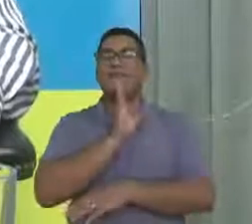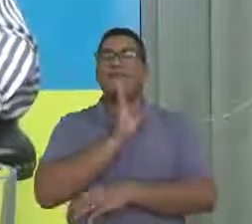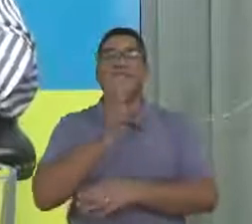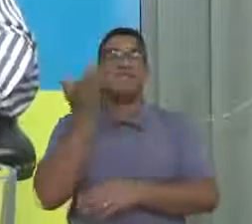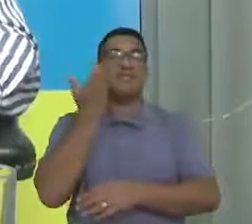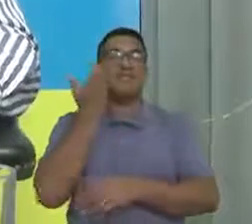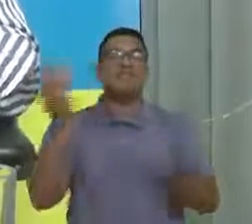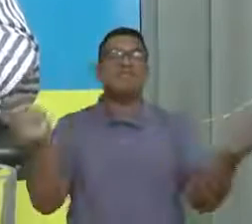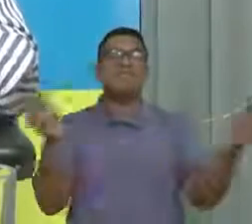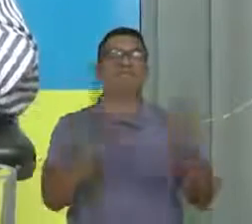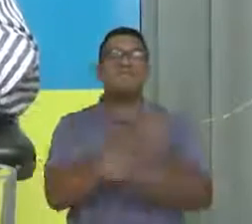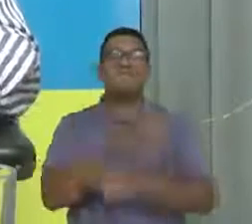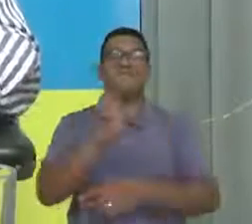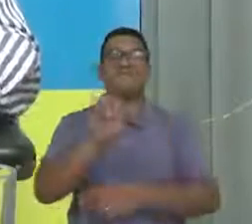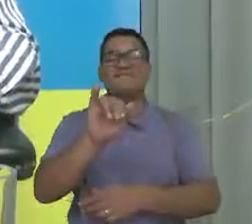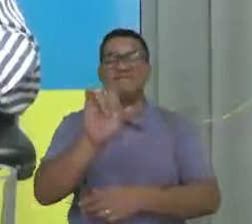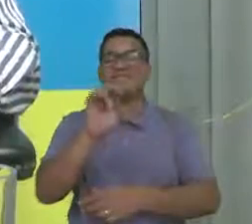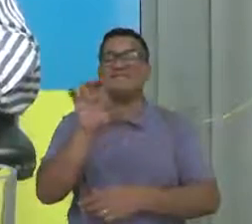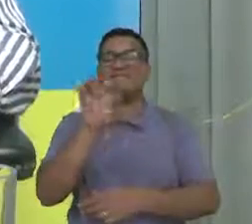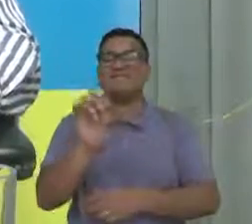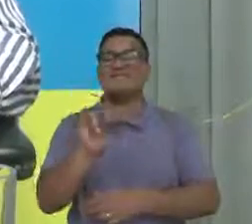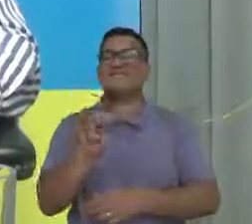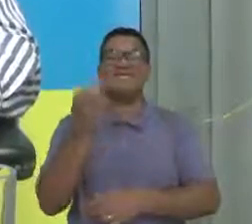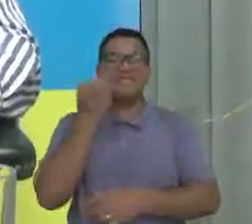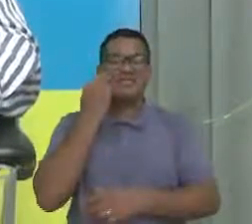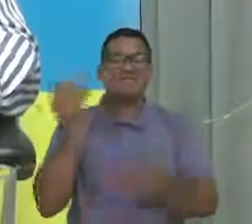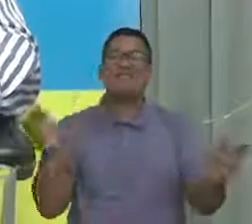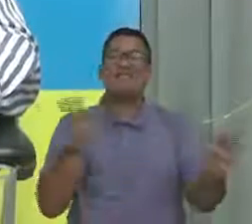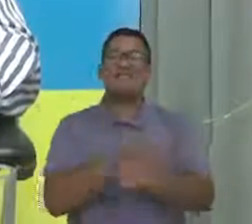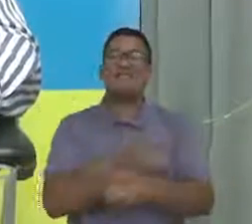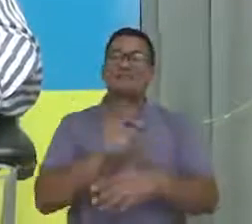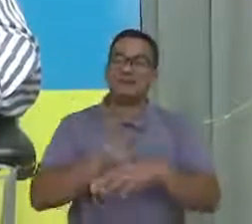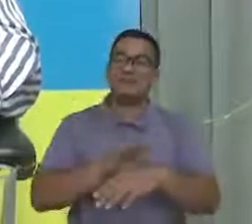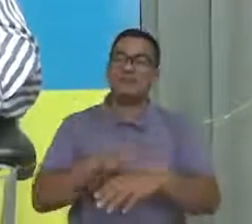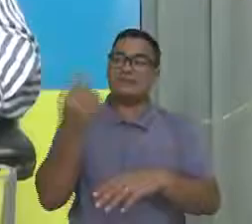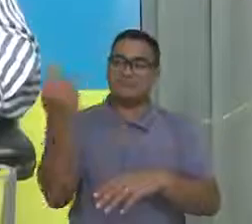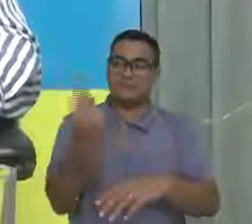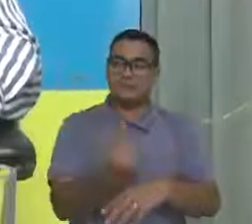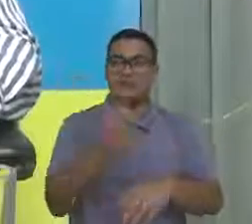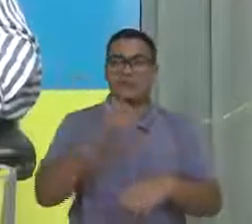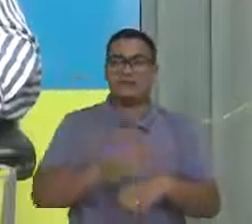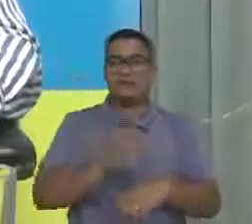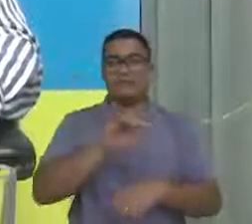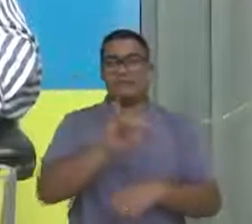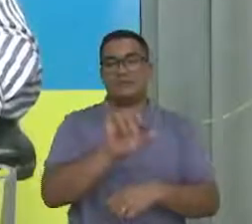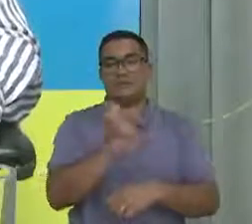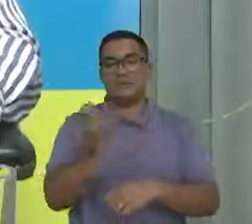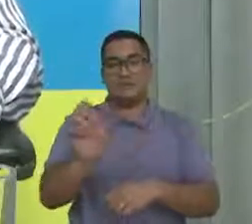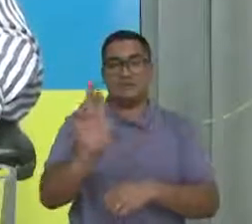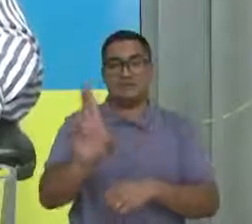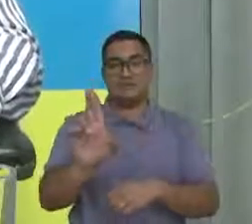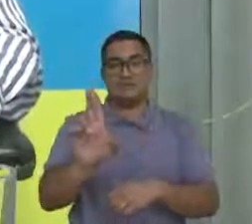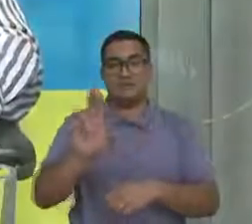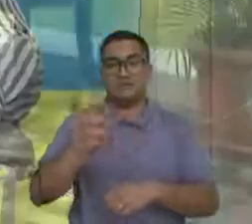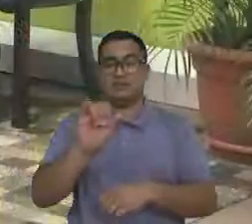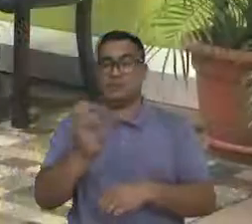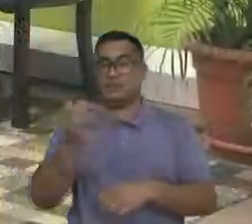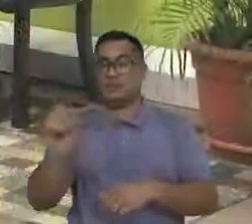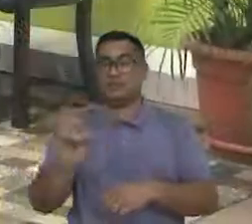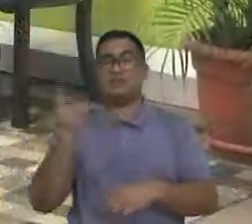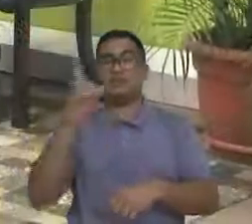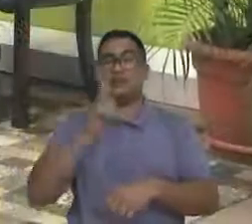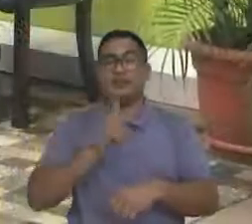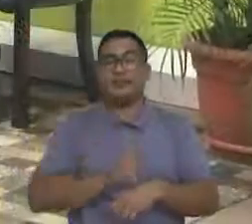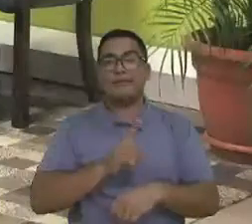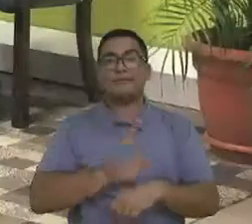crónica. Tenemos como invitado al doctor Jesse Rizzo, quien es médico internista, ¿verdad? Sí, médico internista. Del